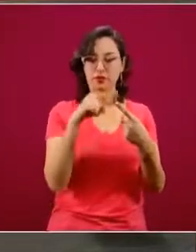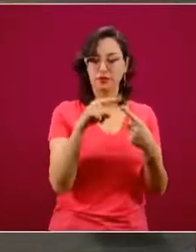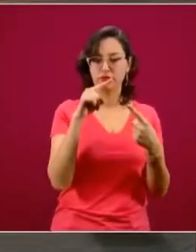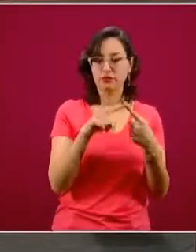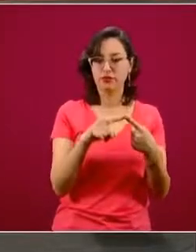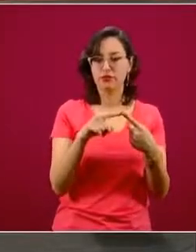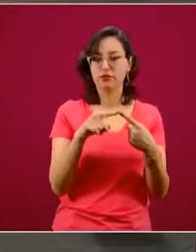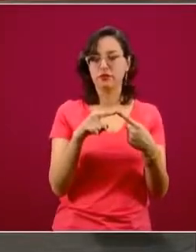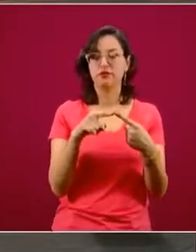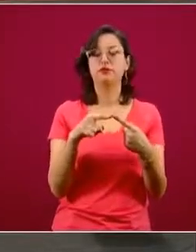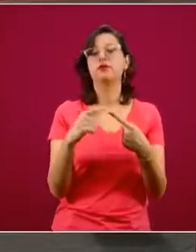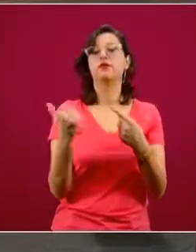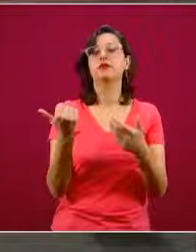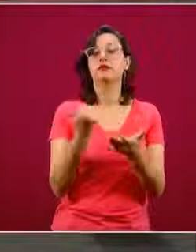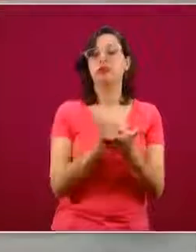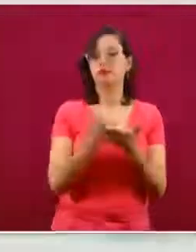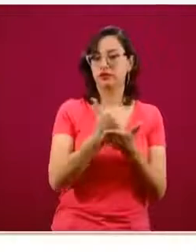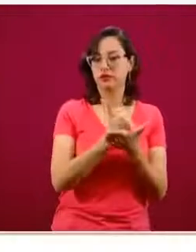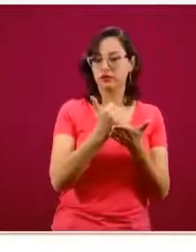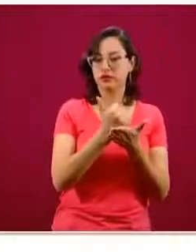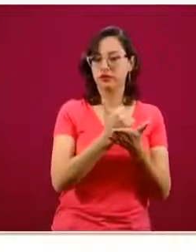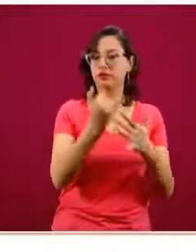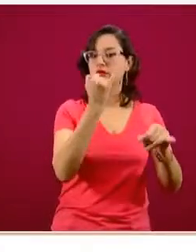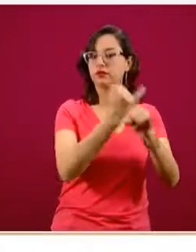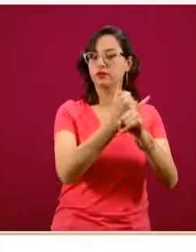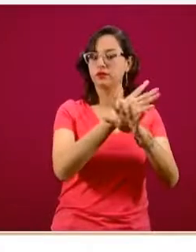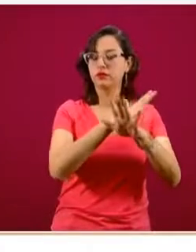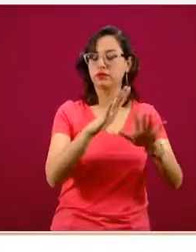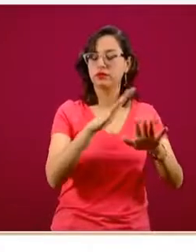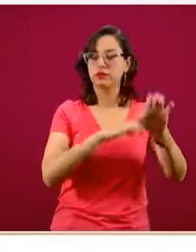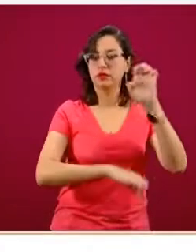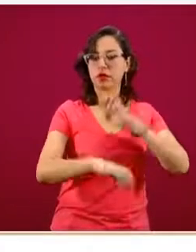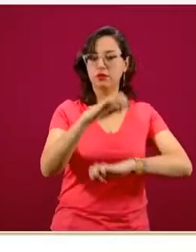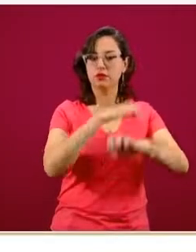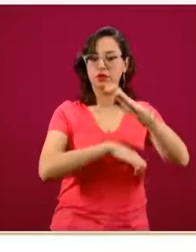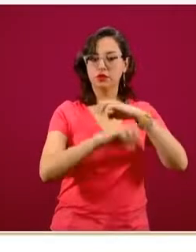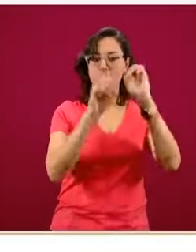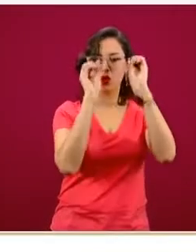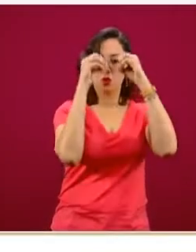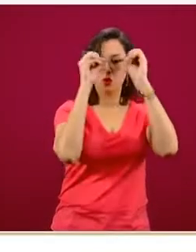línea azul son los datos de la empresa Google,